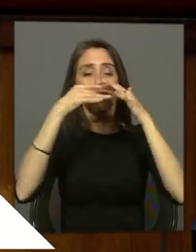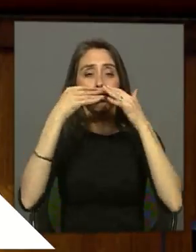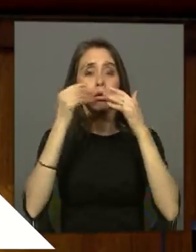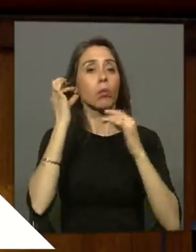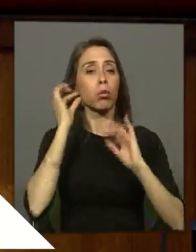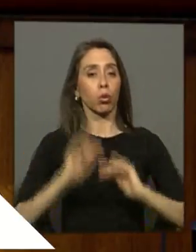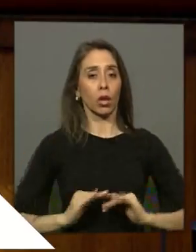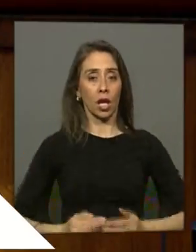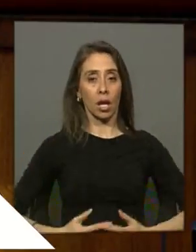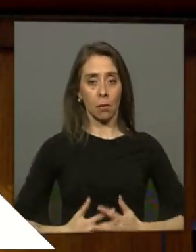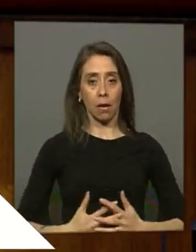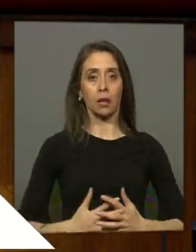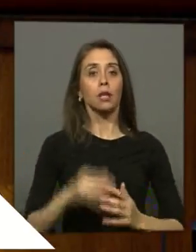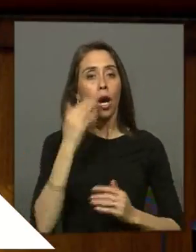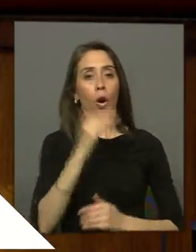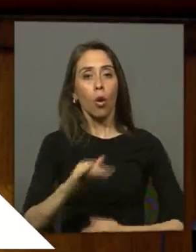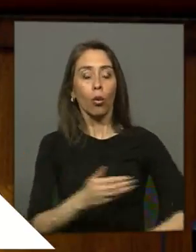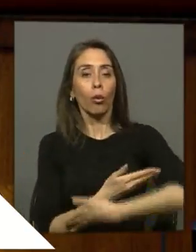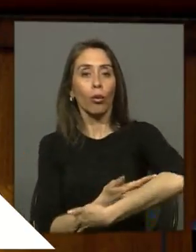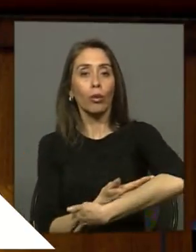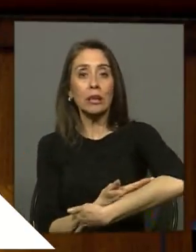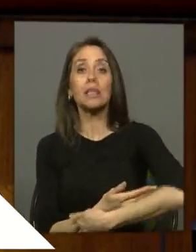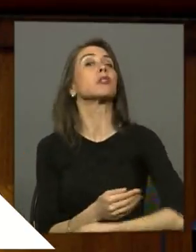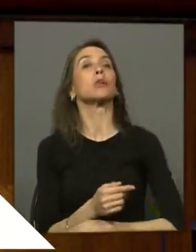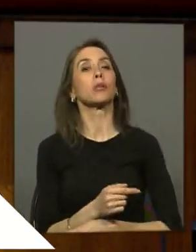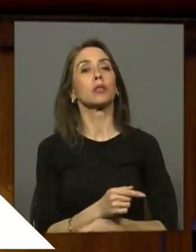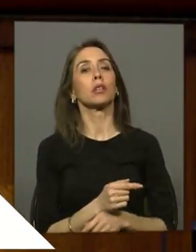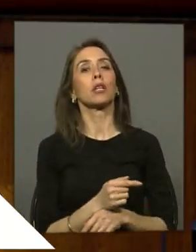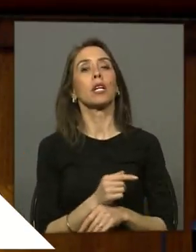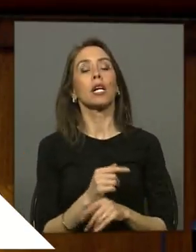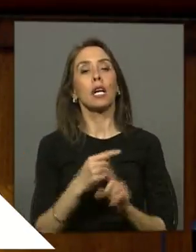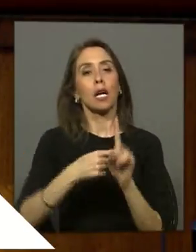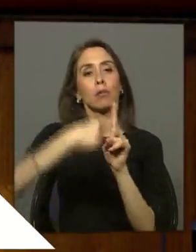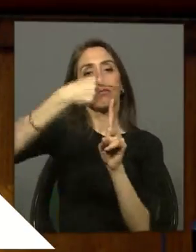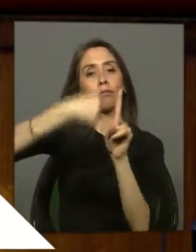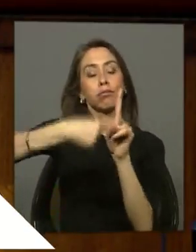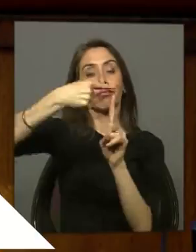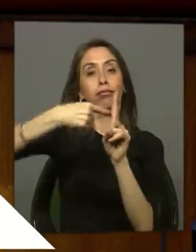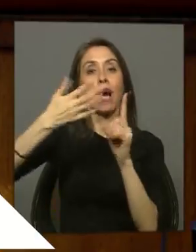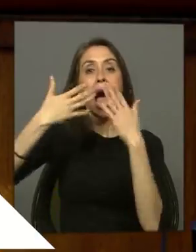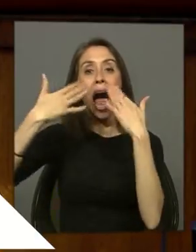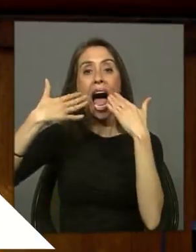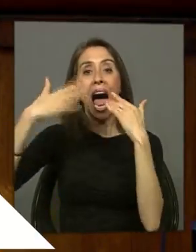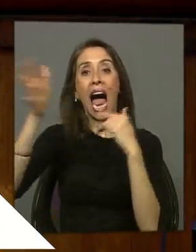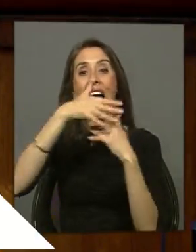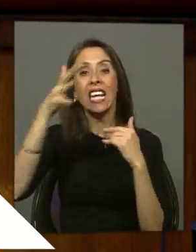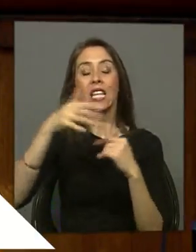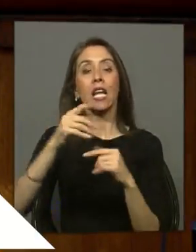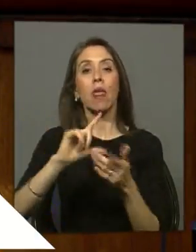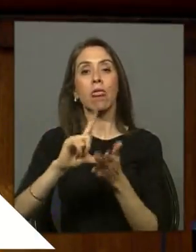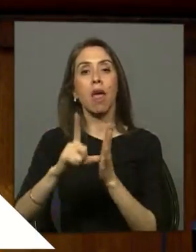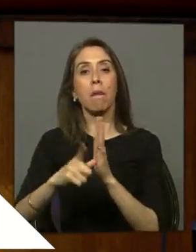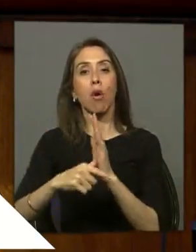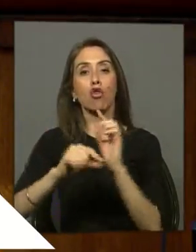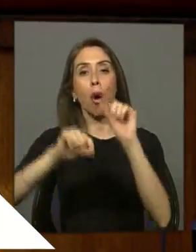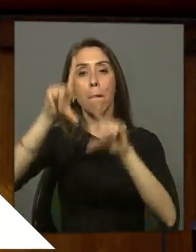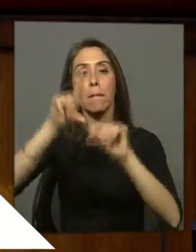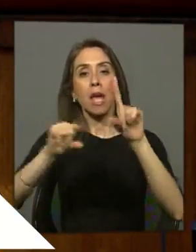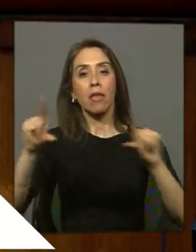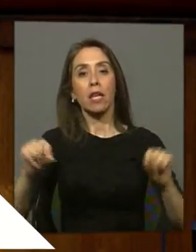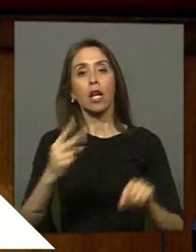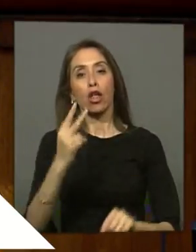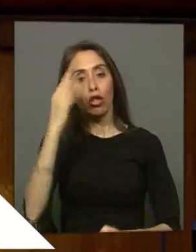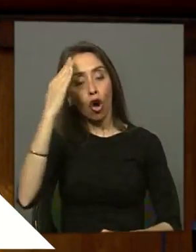mujer embarazada y los niños asimismo hubo un retardo en las mediciones de calidad del aire en la área cercana al incendio recién después de dos días